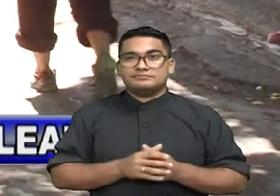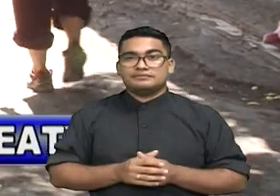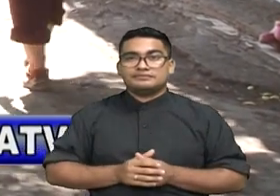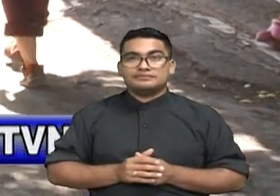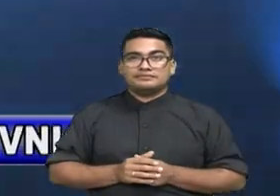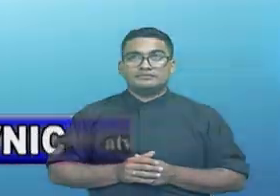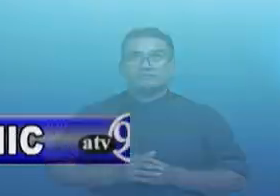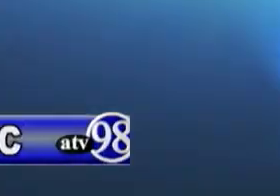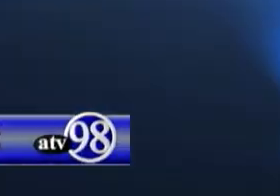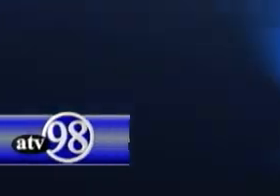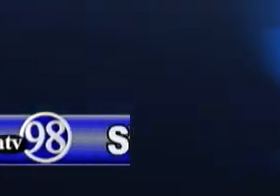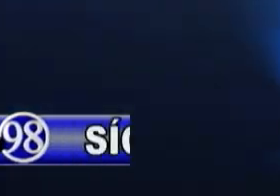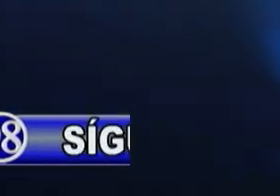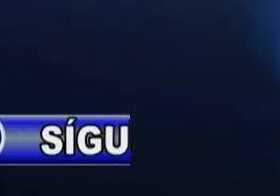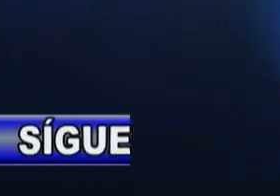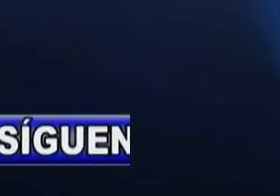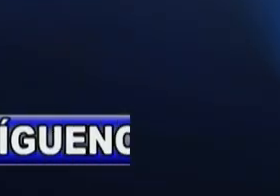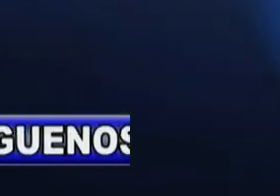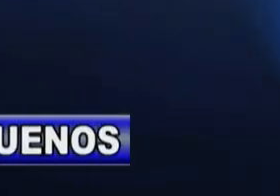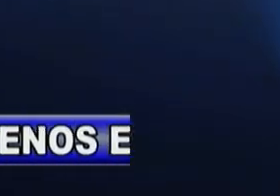Mena.